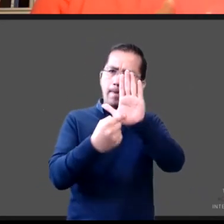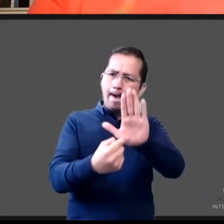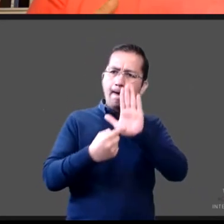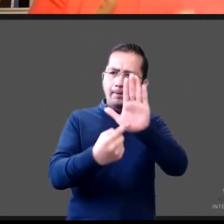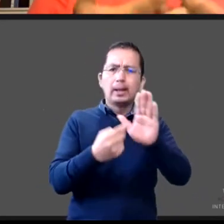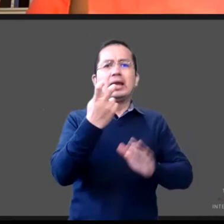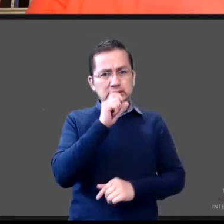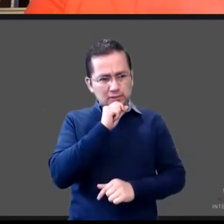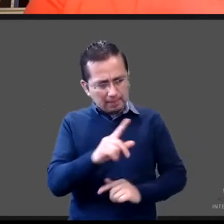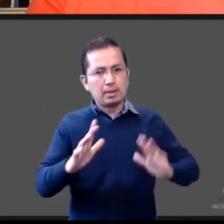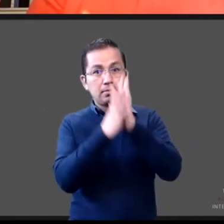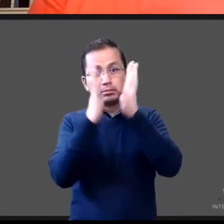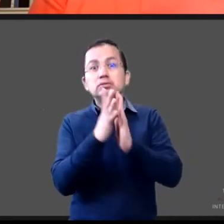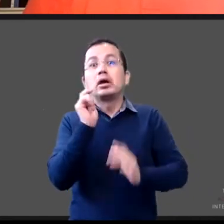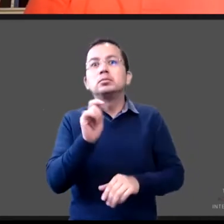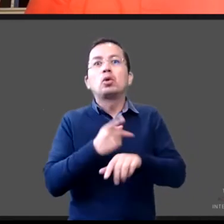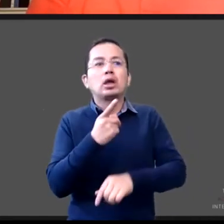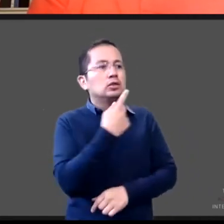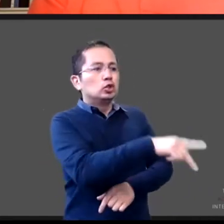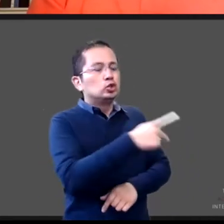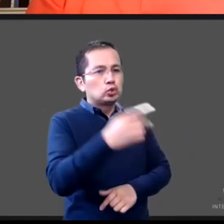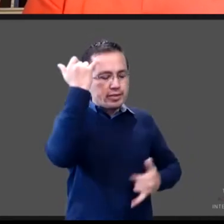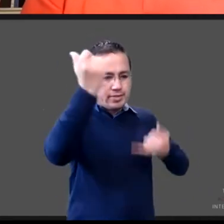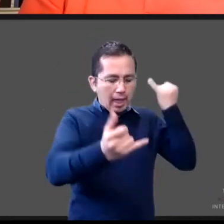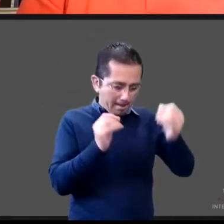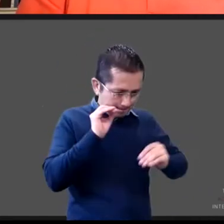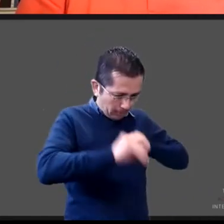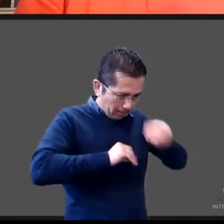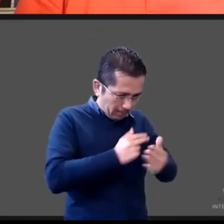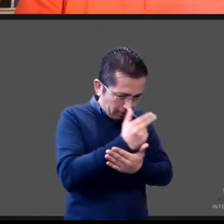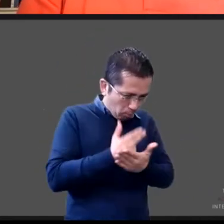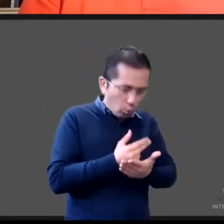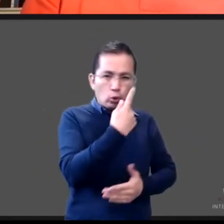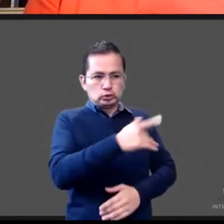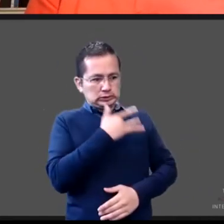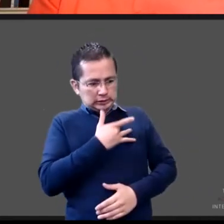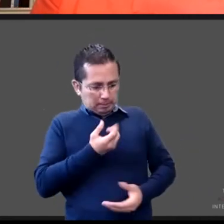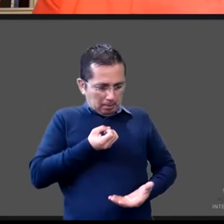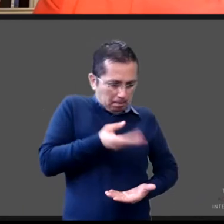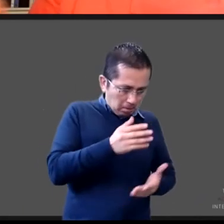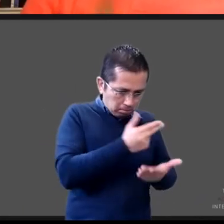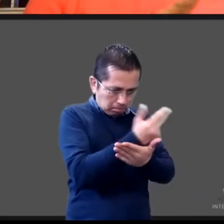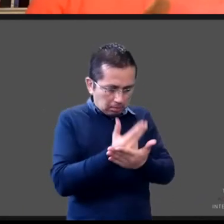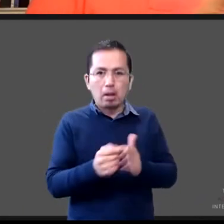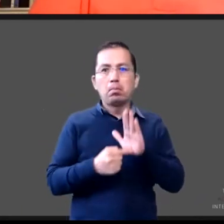transmitir ideas, de transmitir emociones que nosotros tenemos que aprender a leer, ¿no? Creo que es un lenguaje